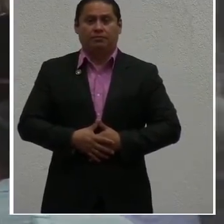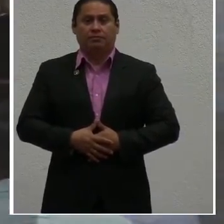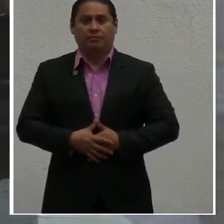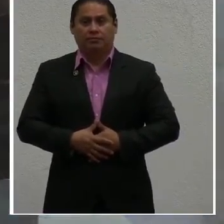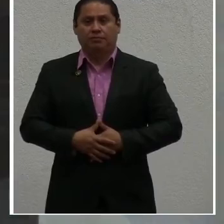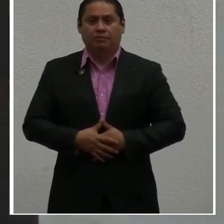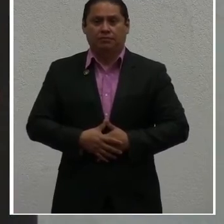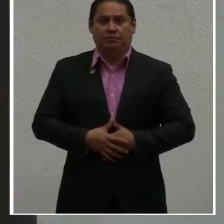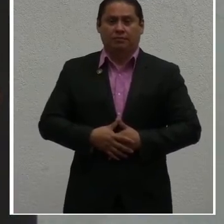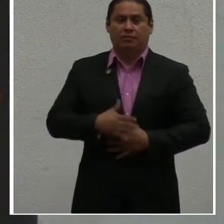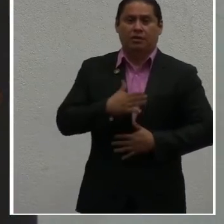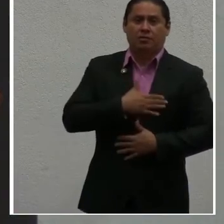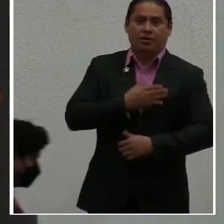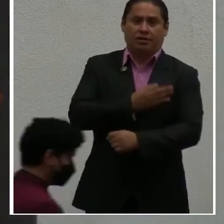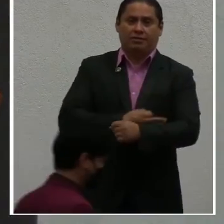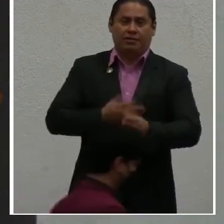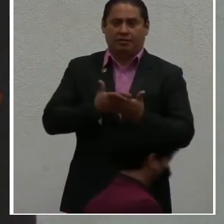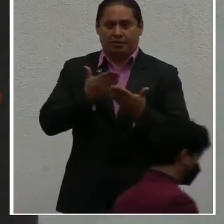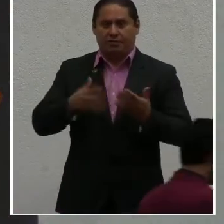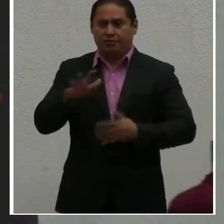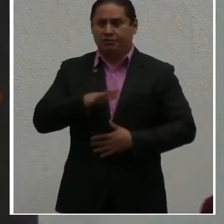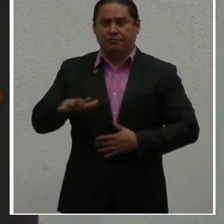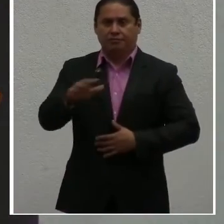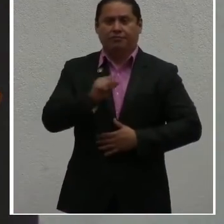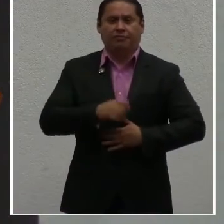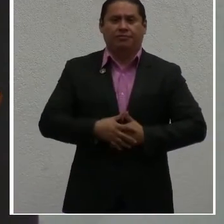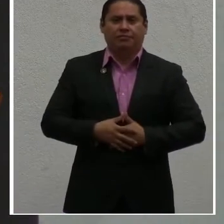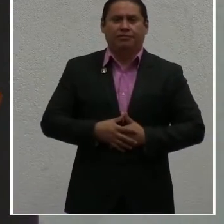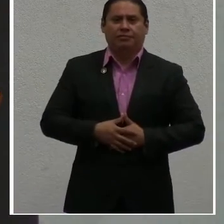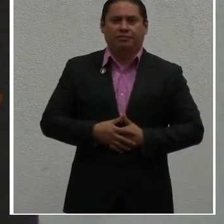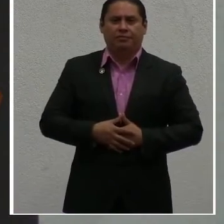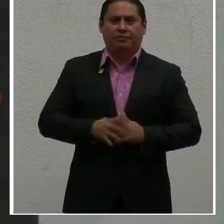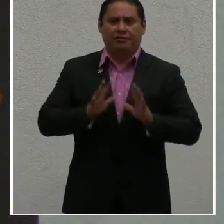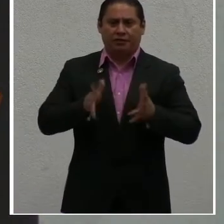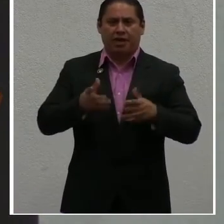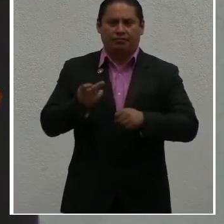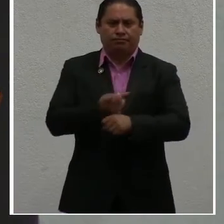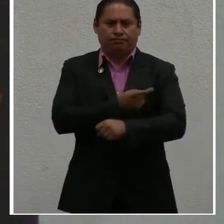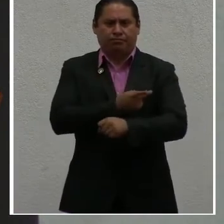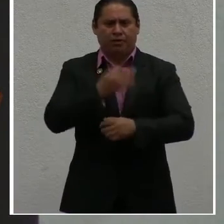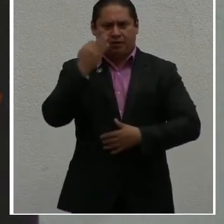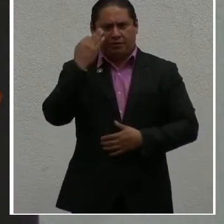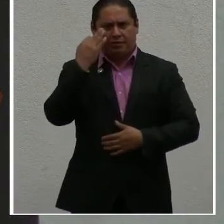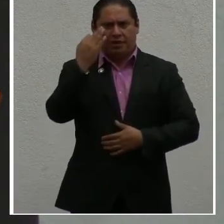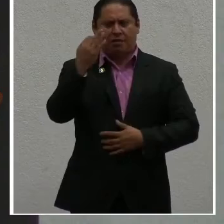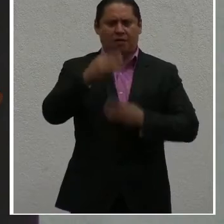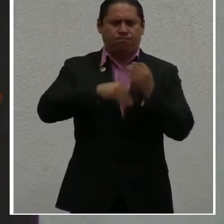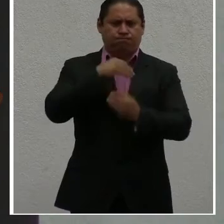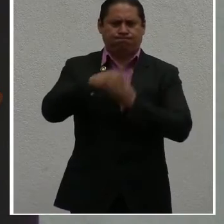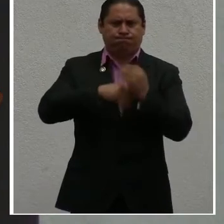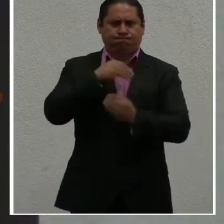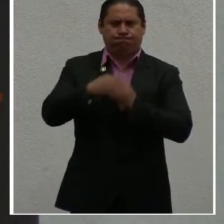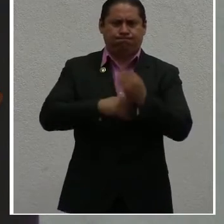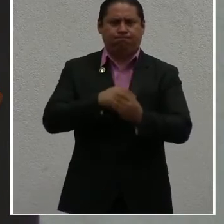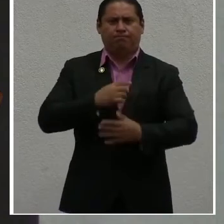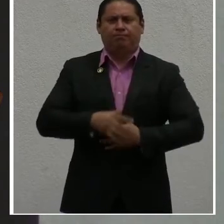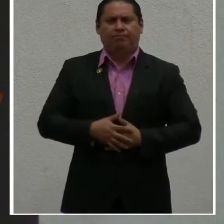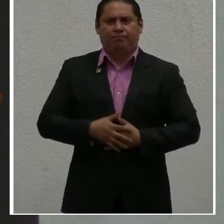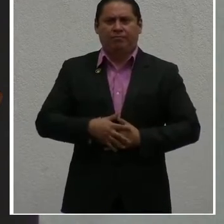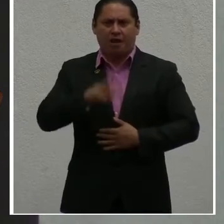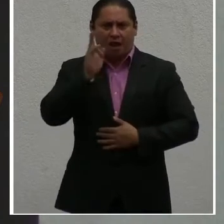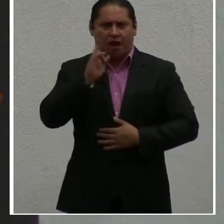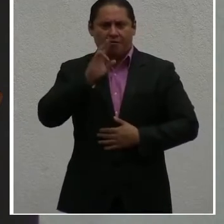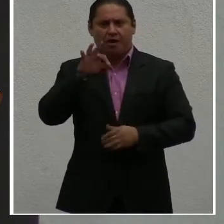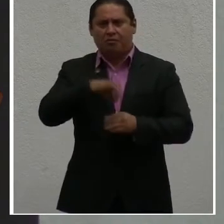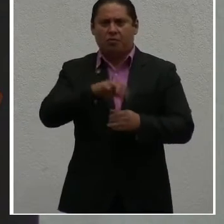Zacatalesh Ishuque Winique. Ya pasamos un buen tiempecito para ver si votamos o